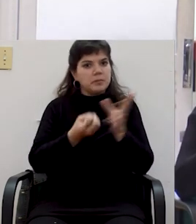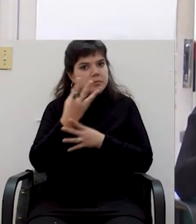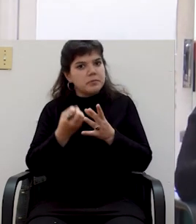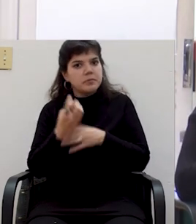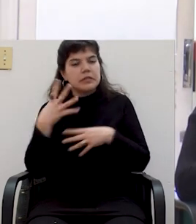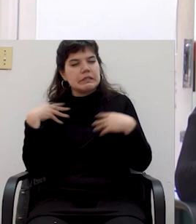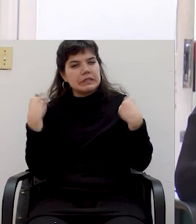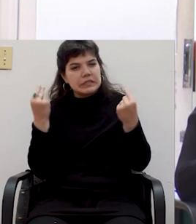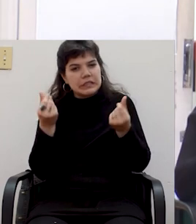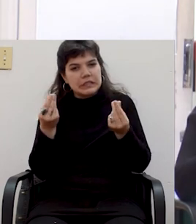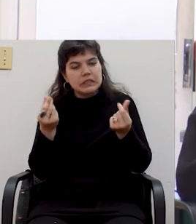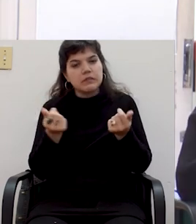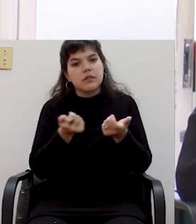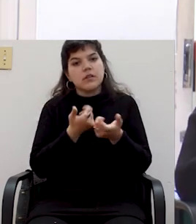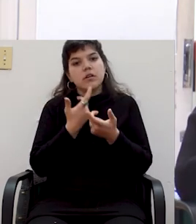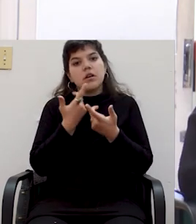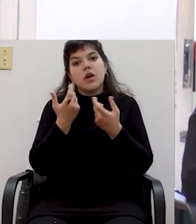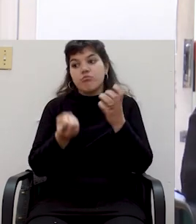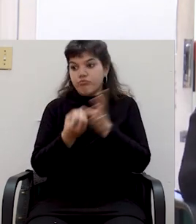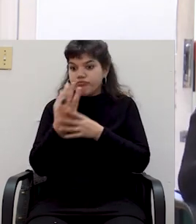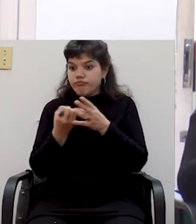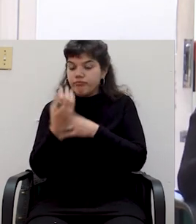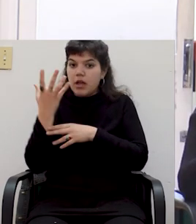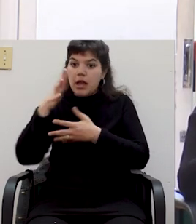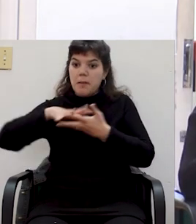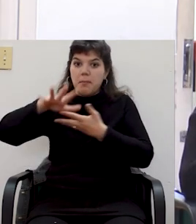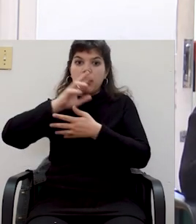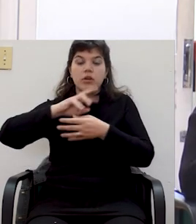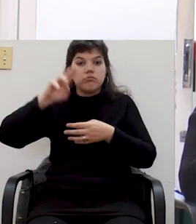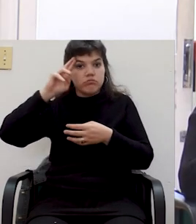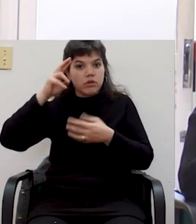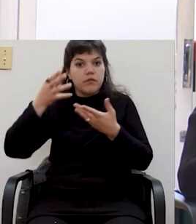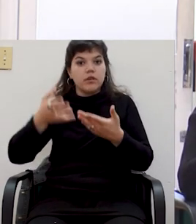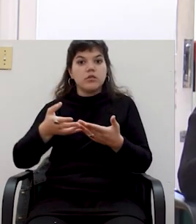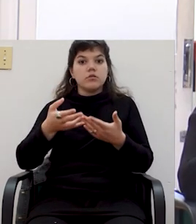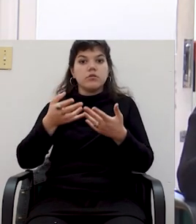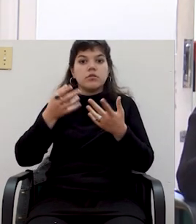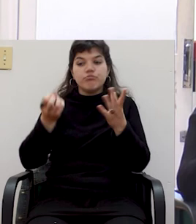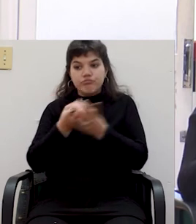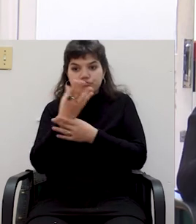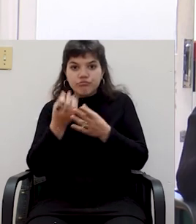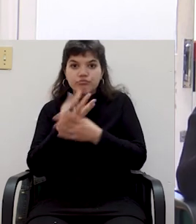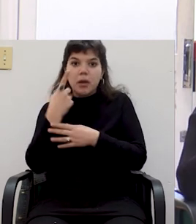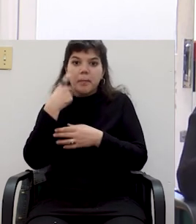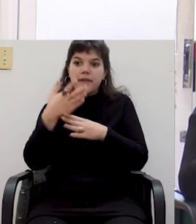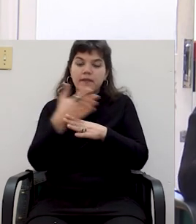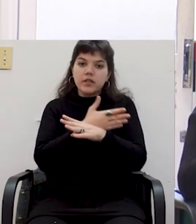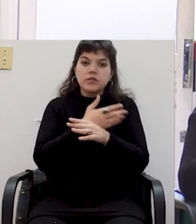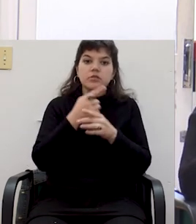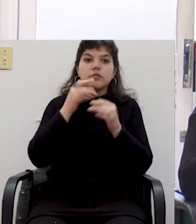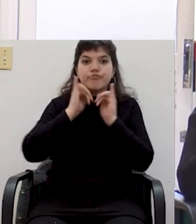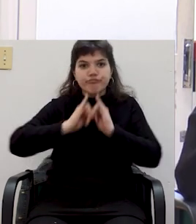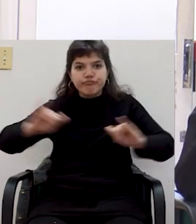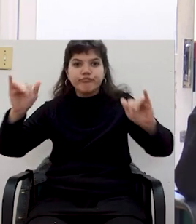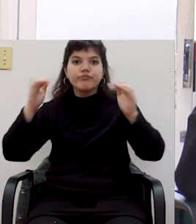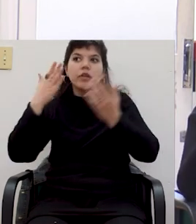sensibilización, generando espacios de reflexión, generando prevención,